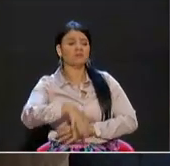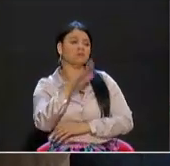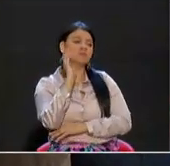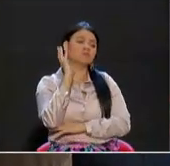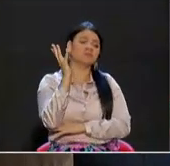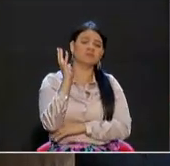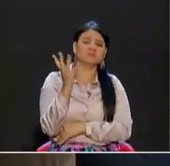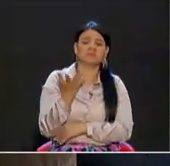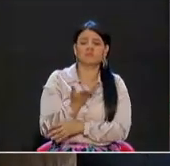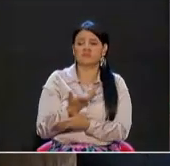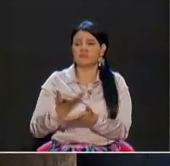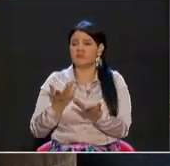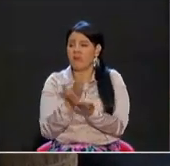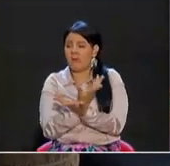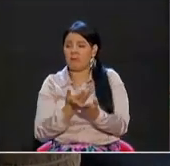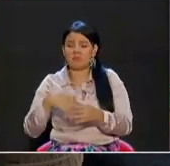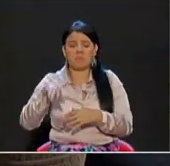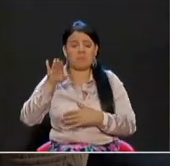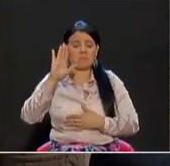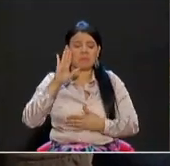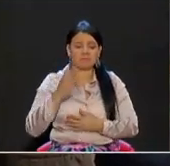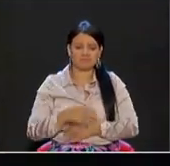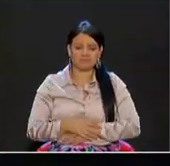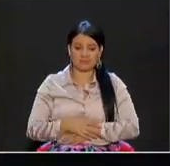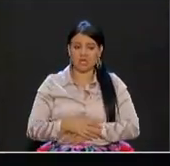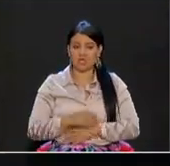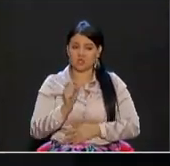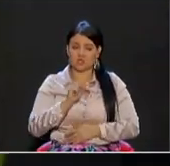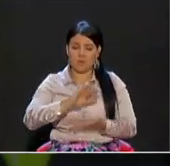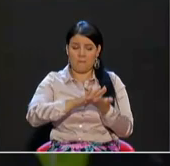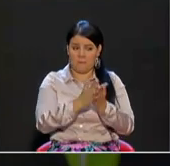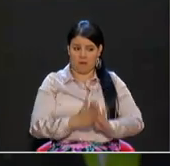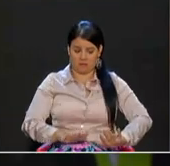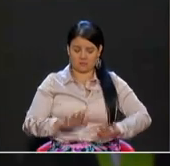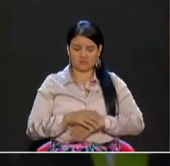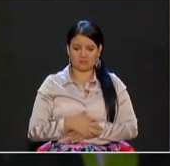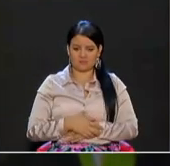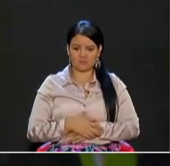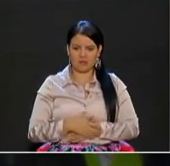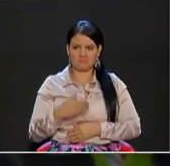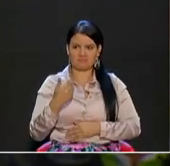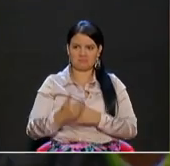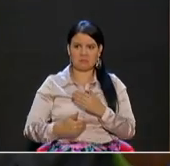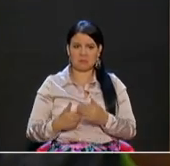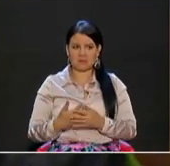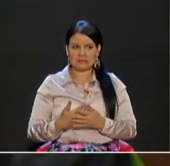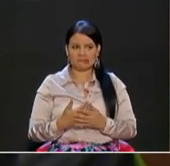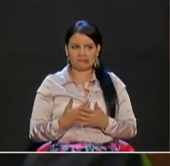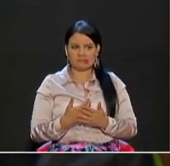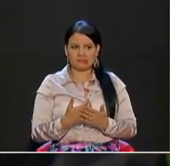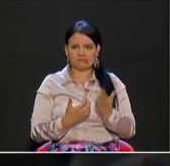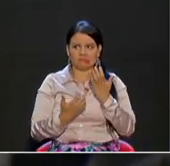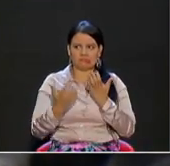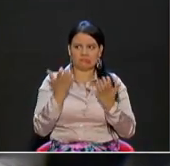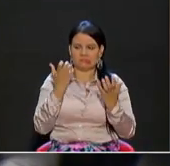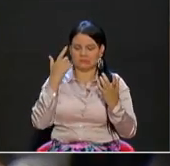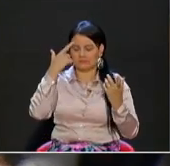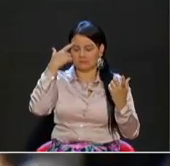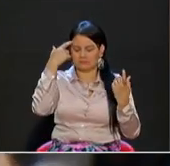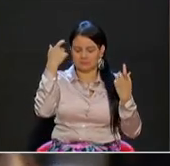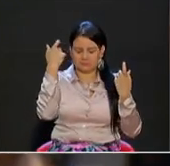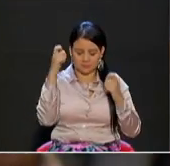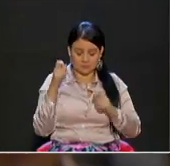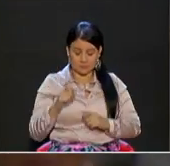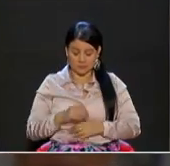parte del régimen nacional de que había que hacer trizas la paz cuando ya ven que les empiezan a aventar en la cara pues se preocupan la posición